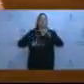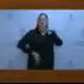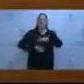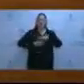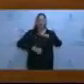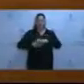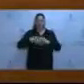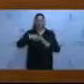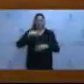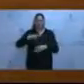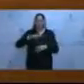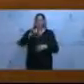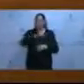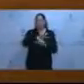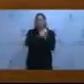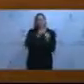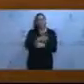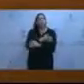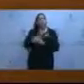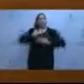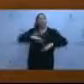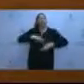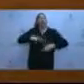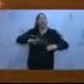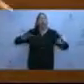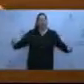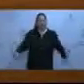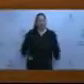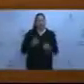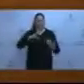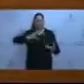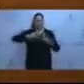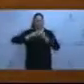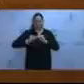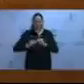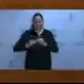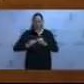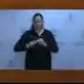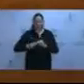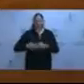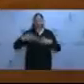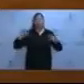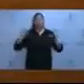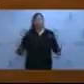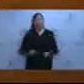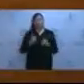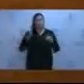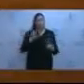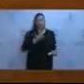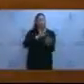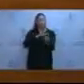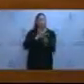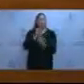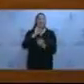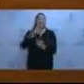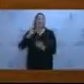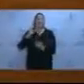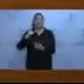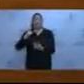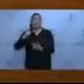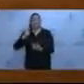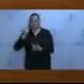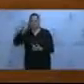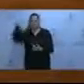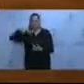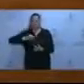manera sensata de actuar. Desde la perspectiva de las relaciones de la sociedad con el IDEPA, como saben, median